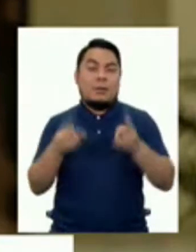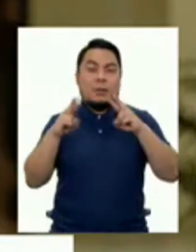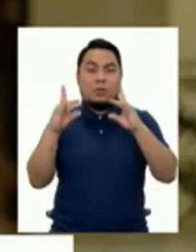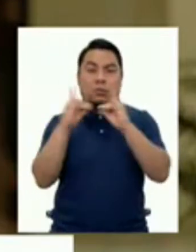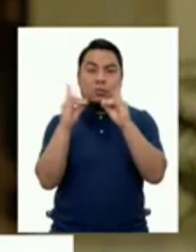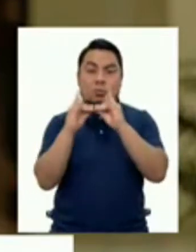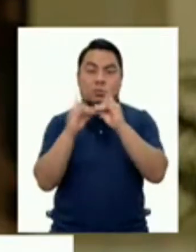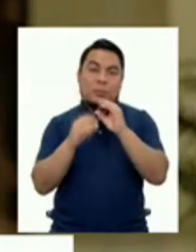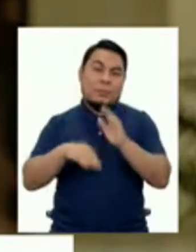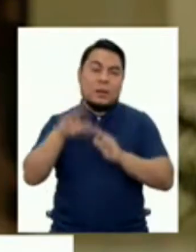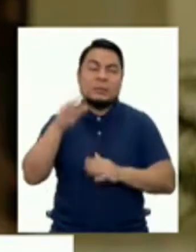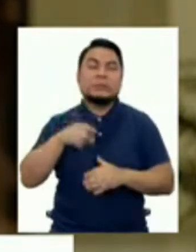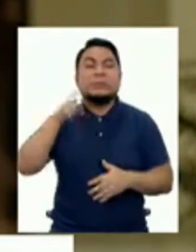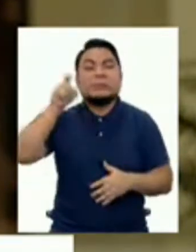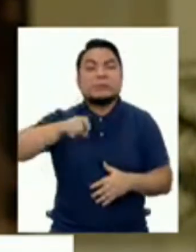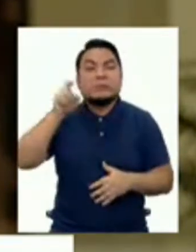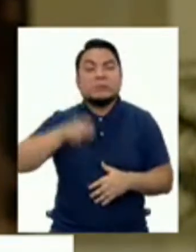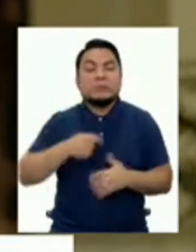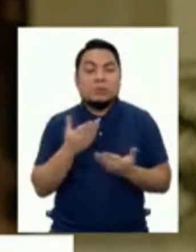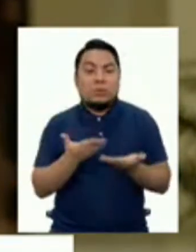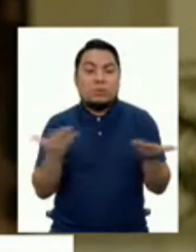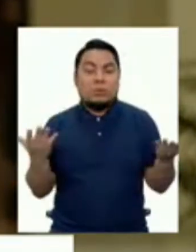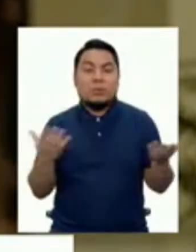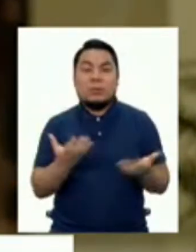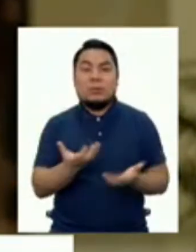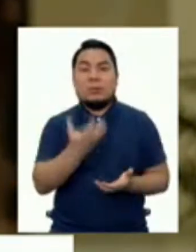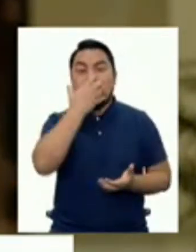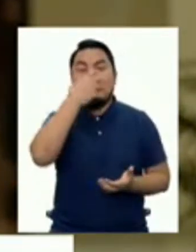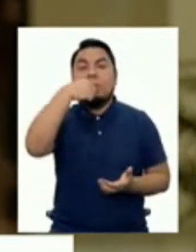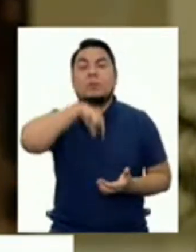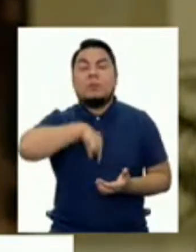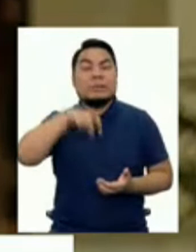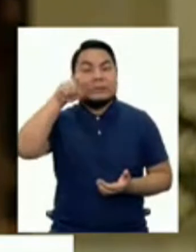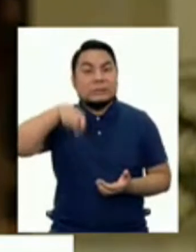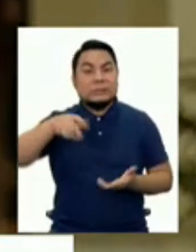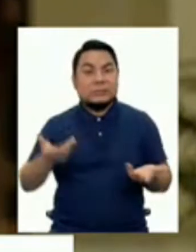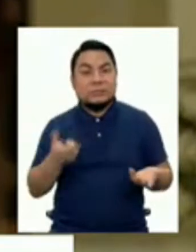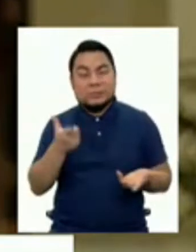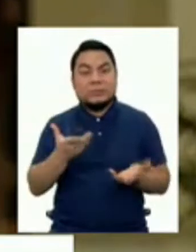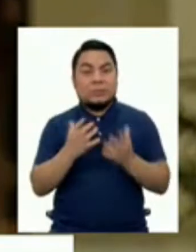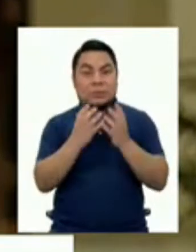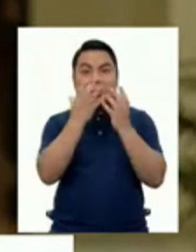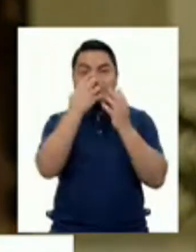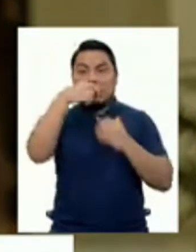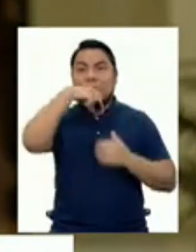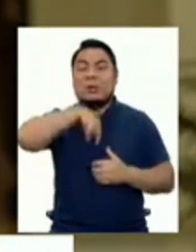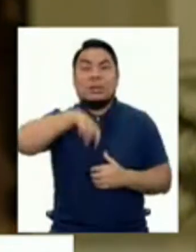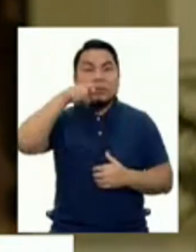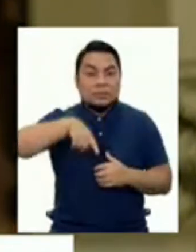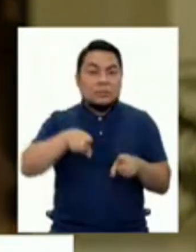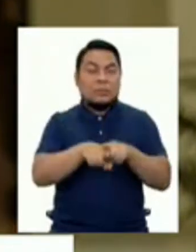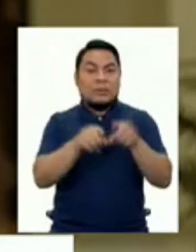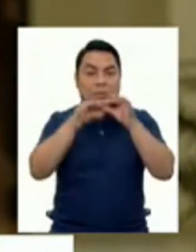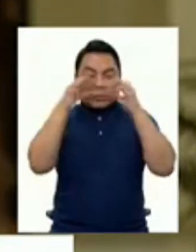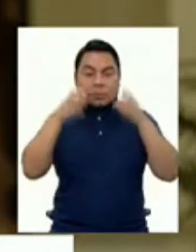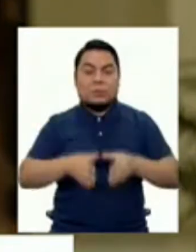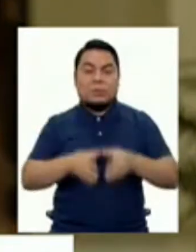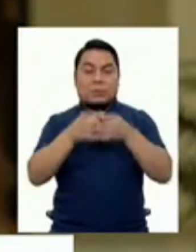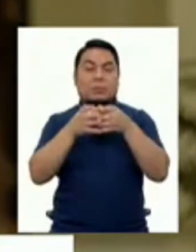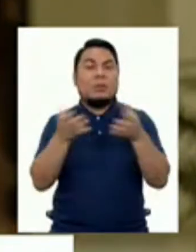UCI, requerimos los equipos. Y los equipos, el más